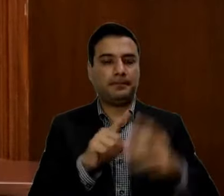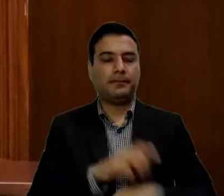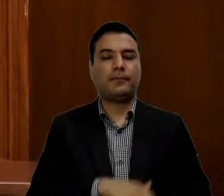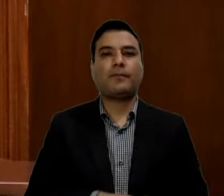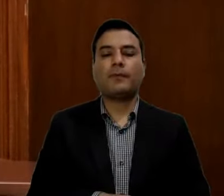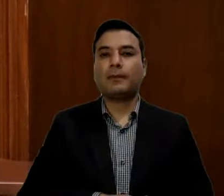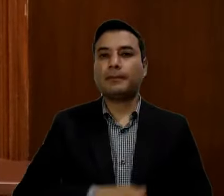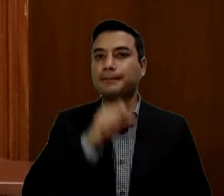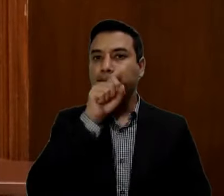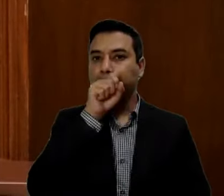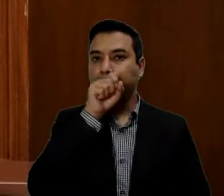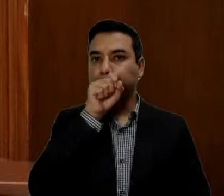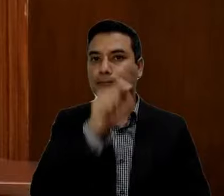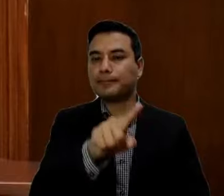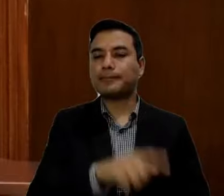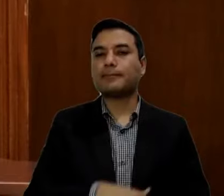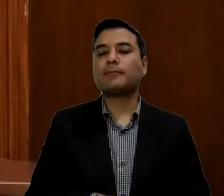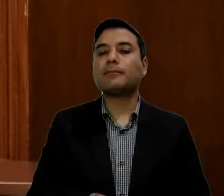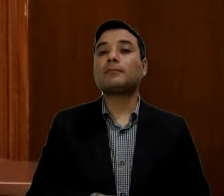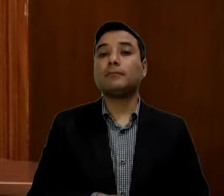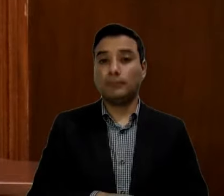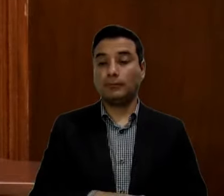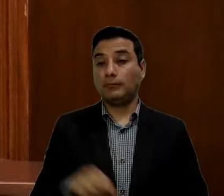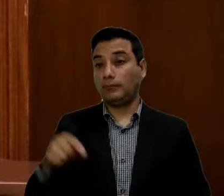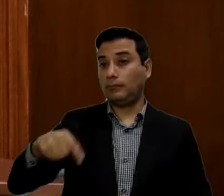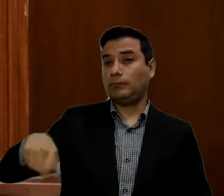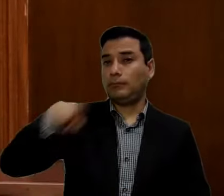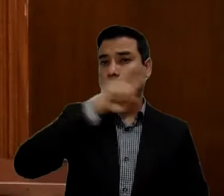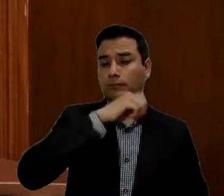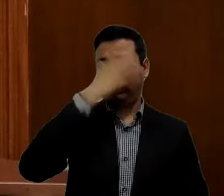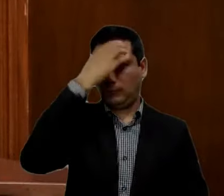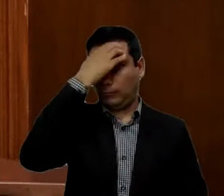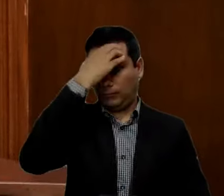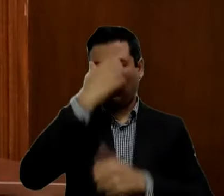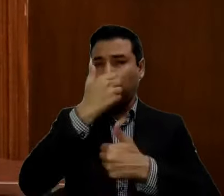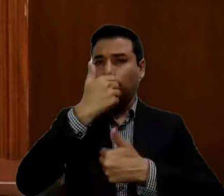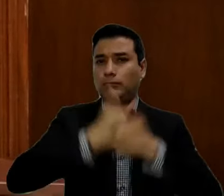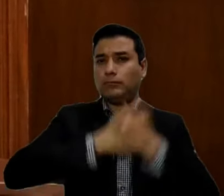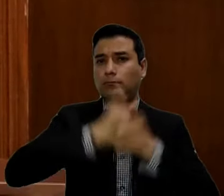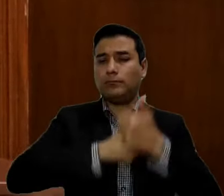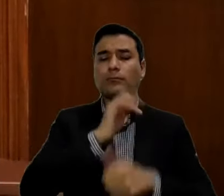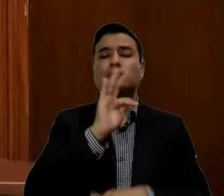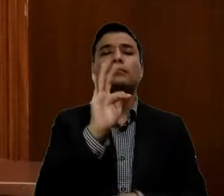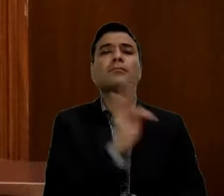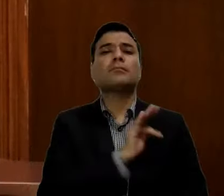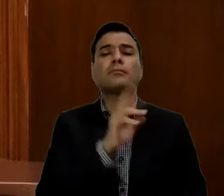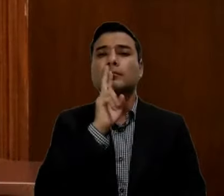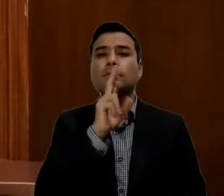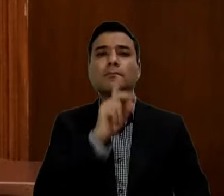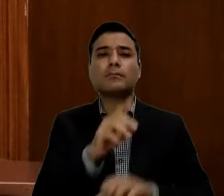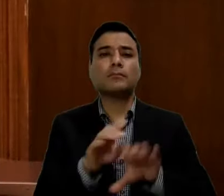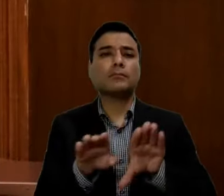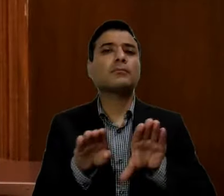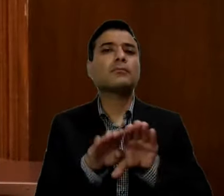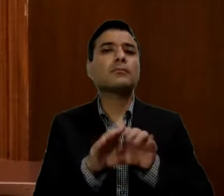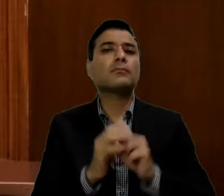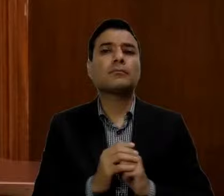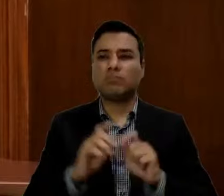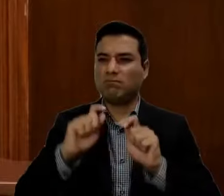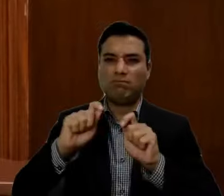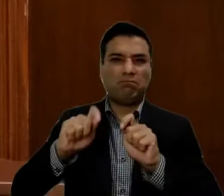la competitividad del gremio al ahorrar tiempos en la obtención del mismo